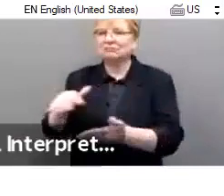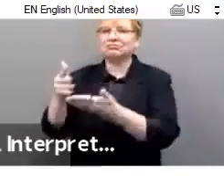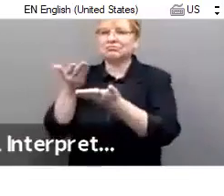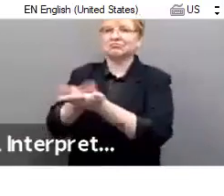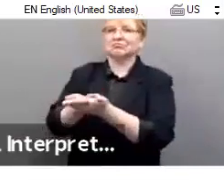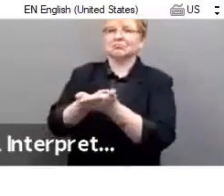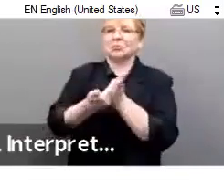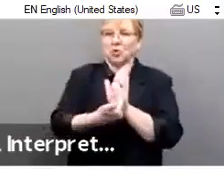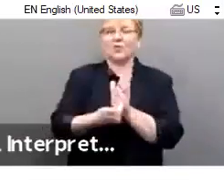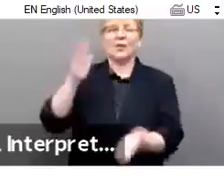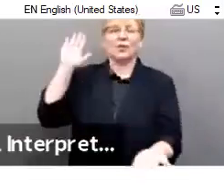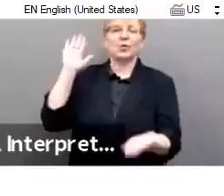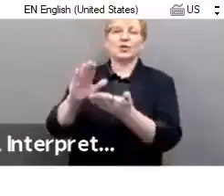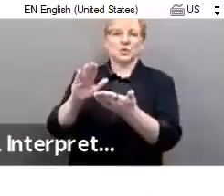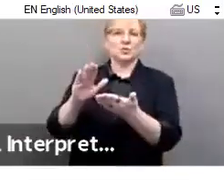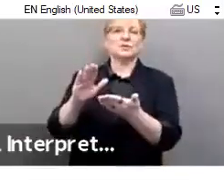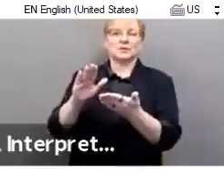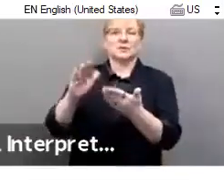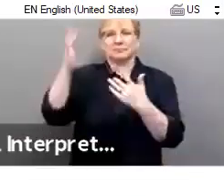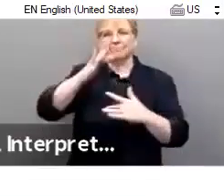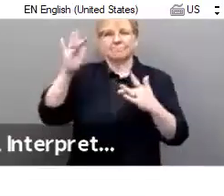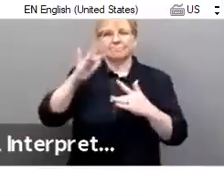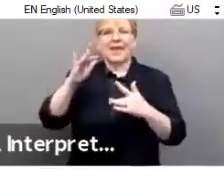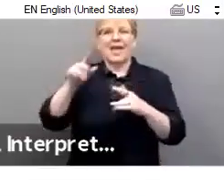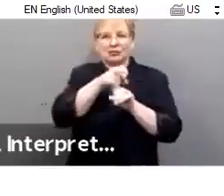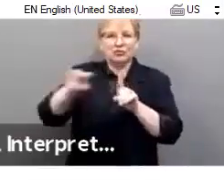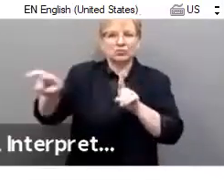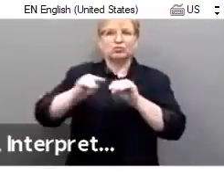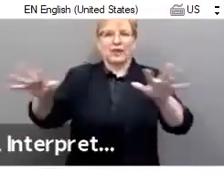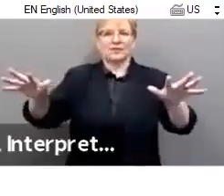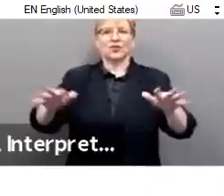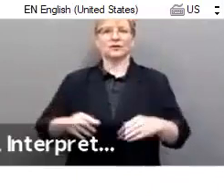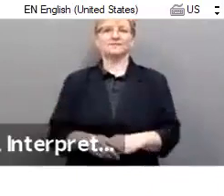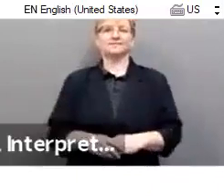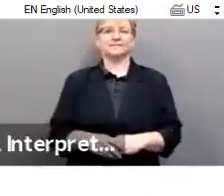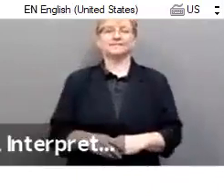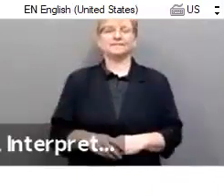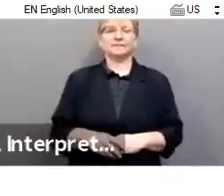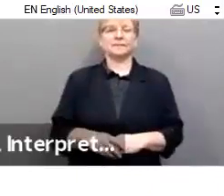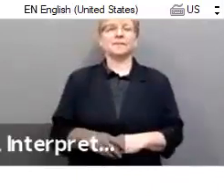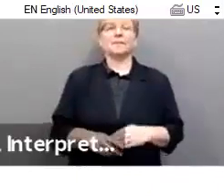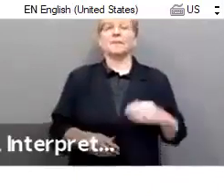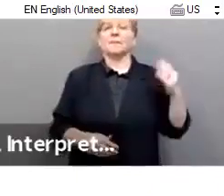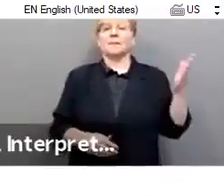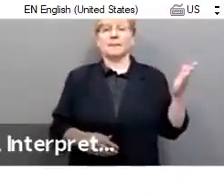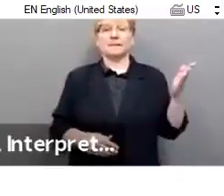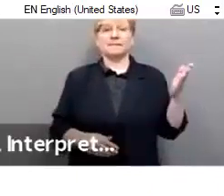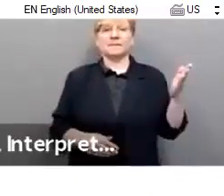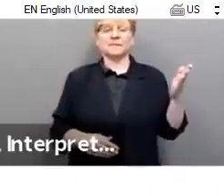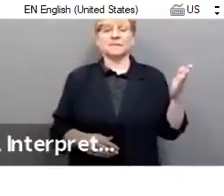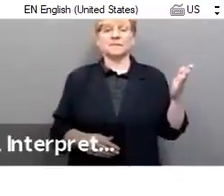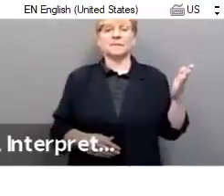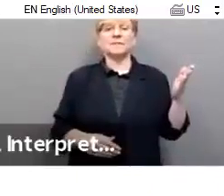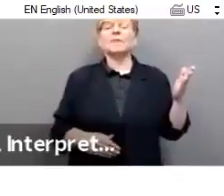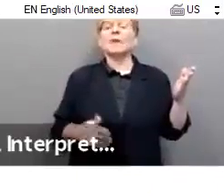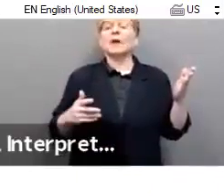la información para niños. Hay algunos que han sido inventados. La gente saca la información de internet donde